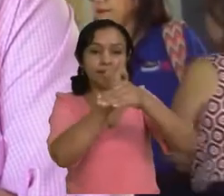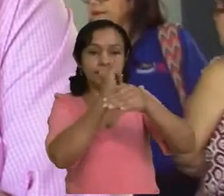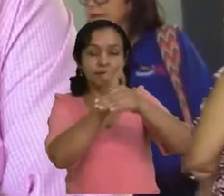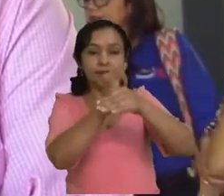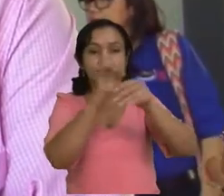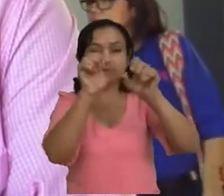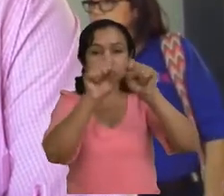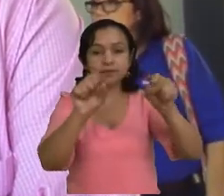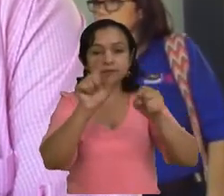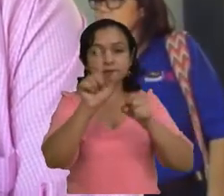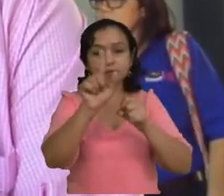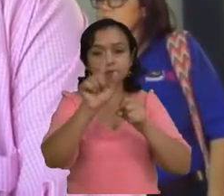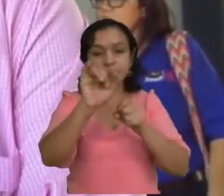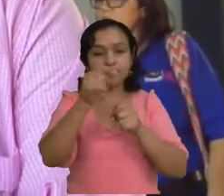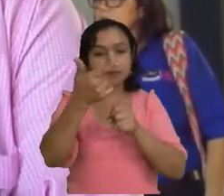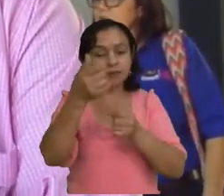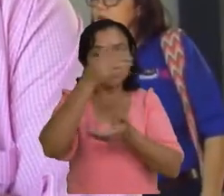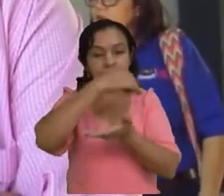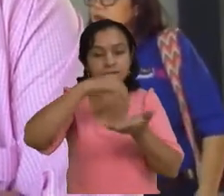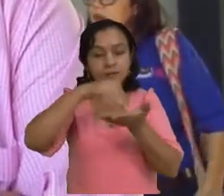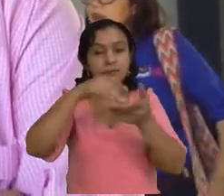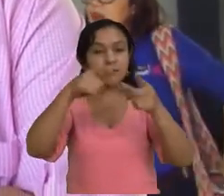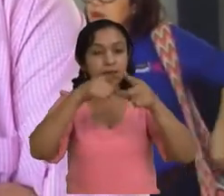Santiago, ubicada en el centro de Managua.